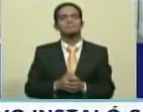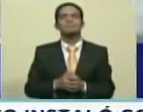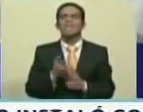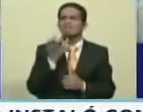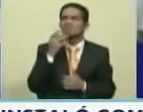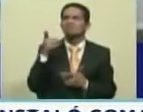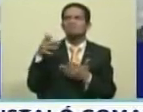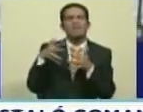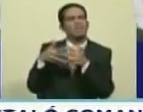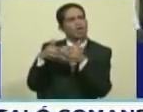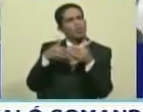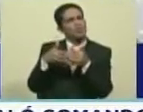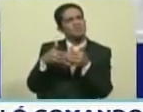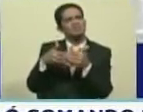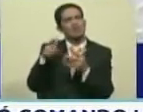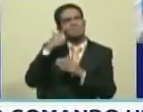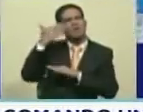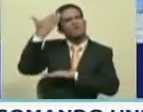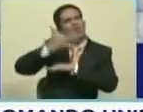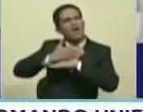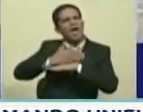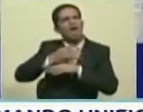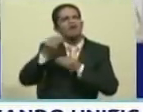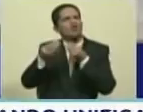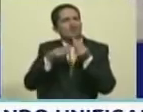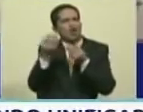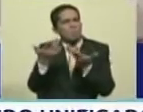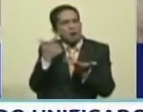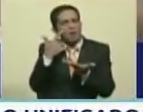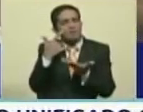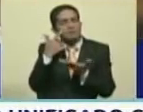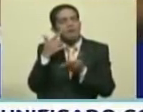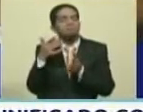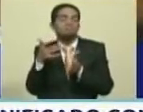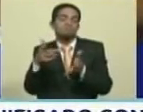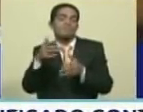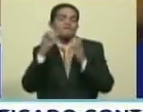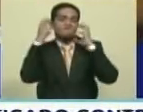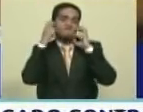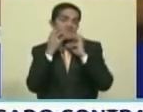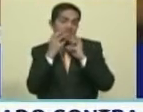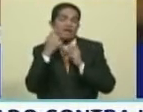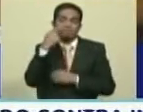bloquear económicamente, ¿cómo debo enfrentar? Y Fidel me dijo,